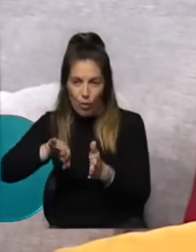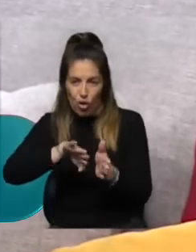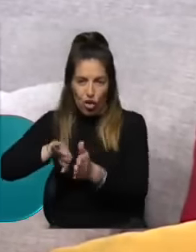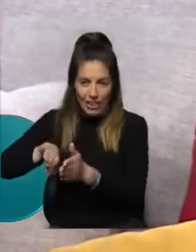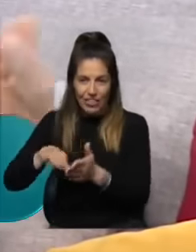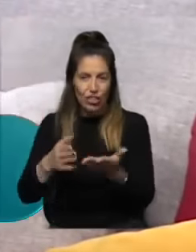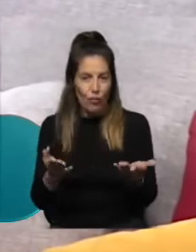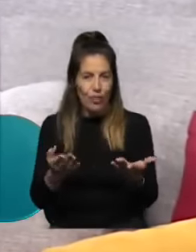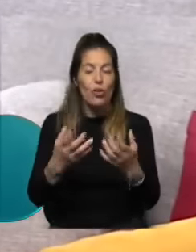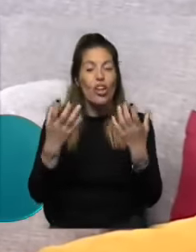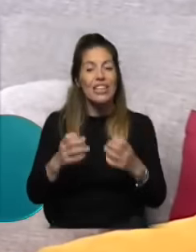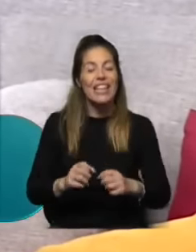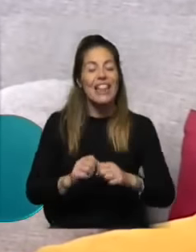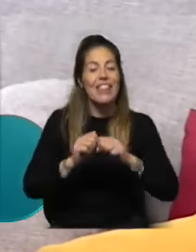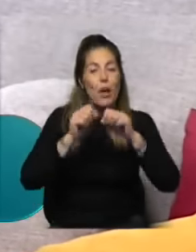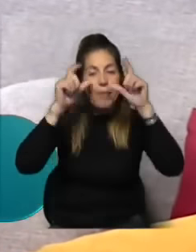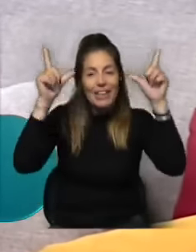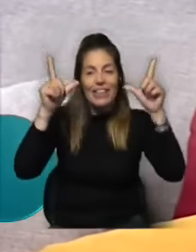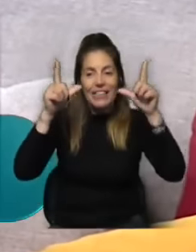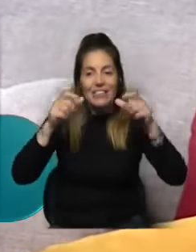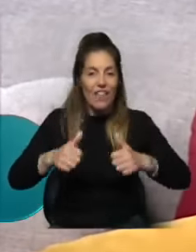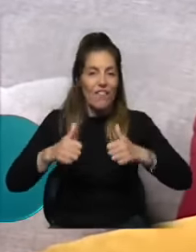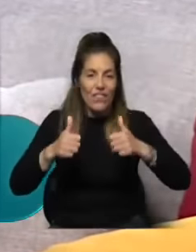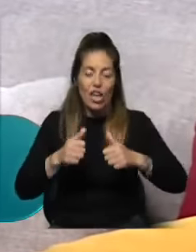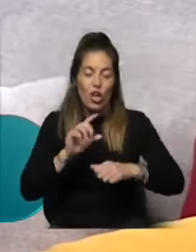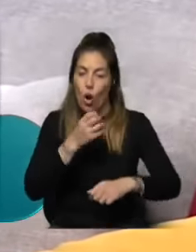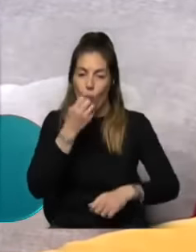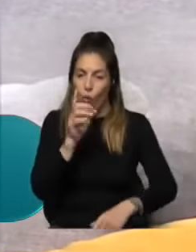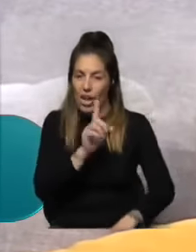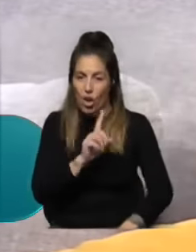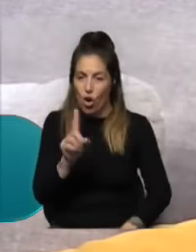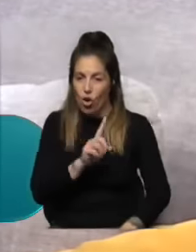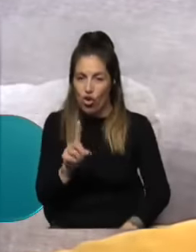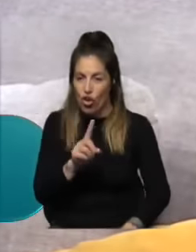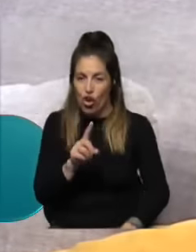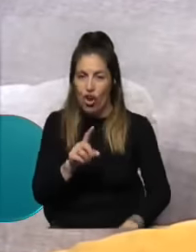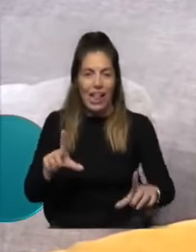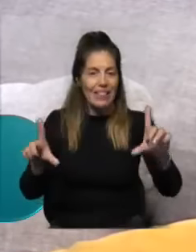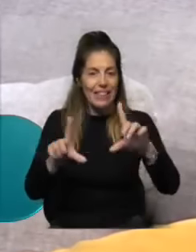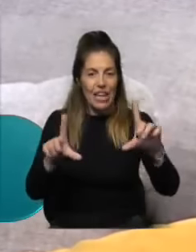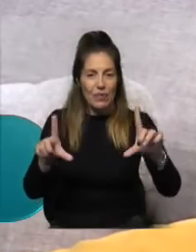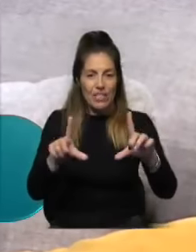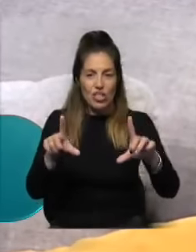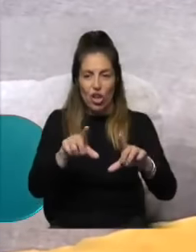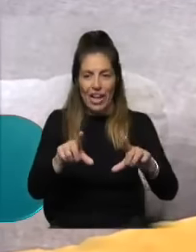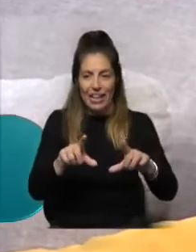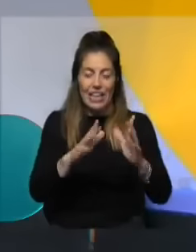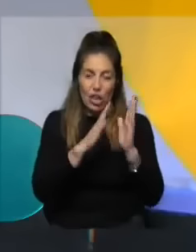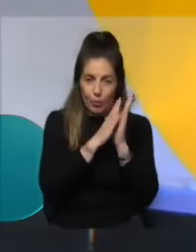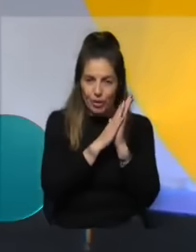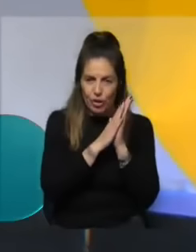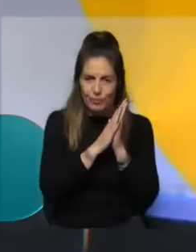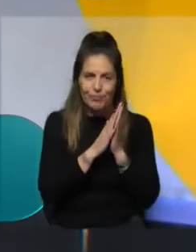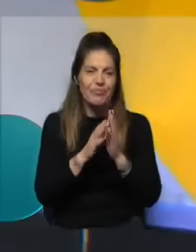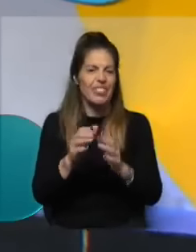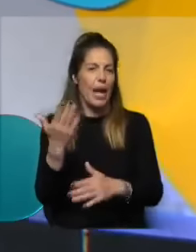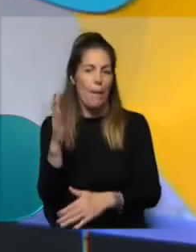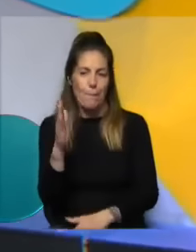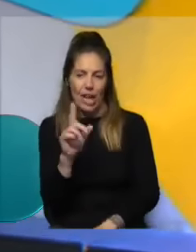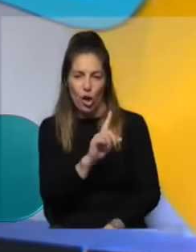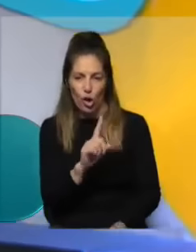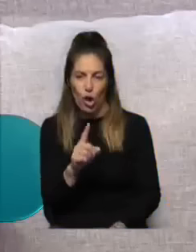uno quiere despertarse ágilmente y favorablemente, no es bueno tener este tipo de cosas en el dormitorio de situaciones. Ni espejos, ni pantallas, ni celular.